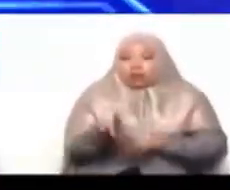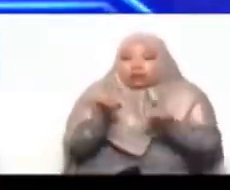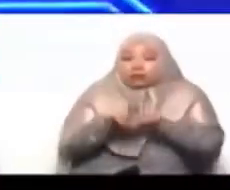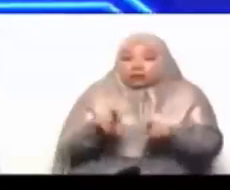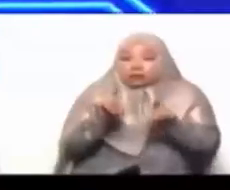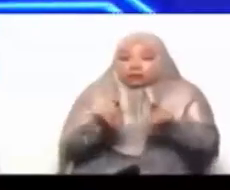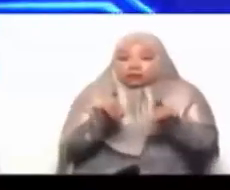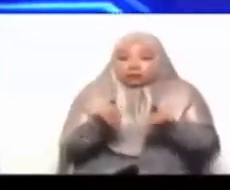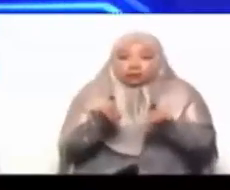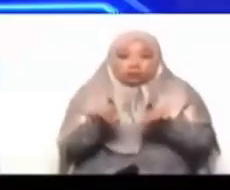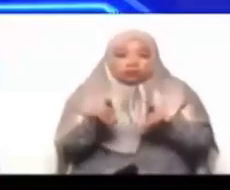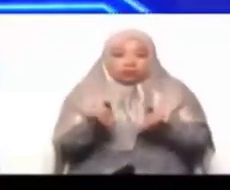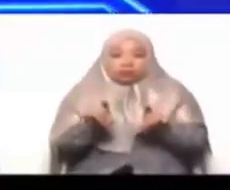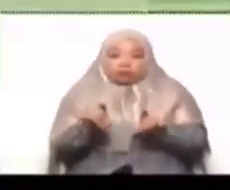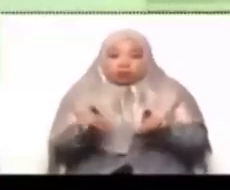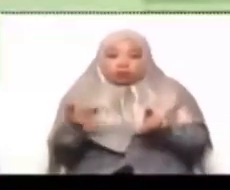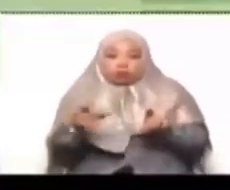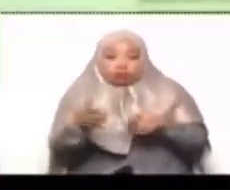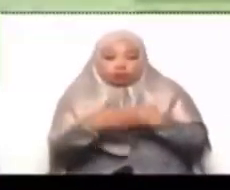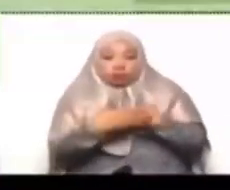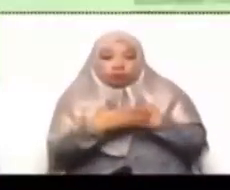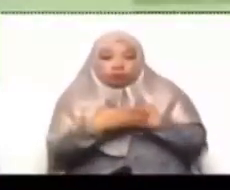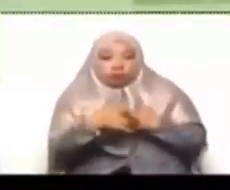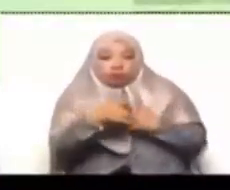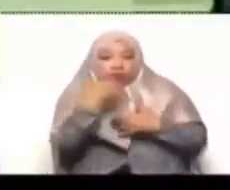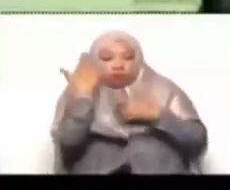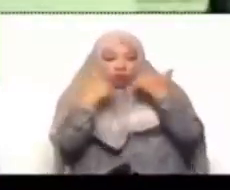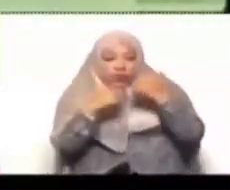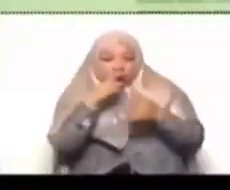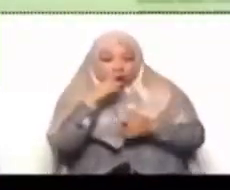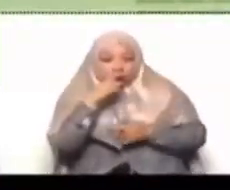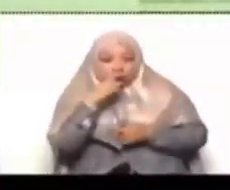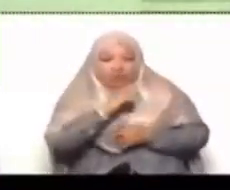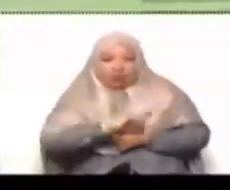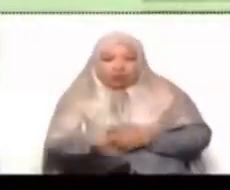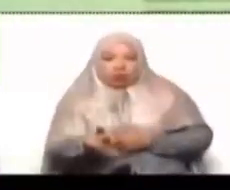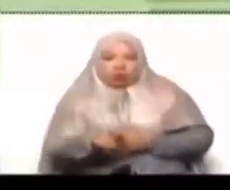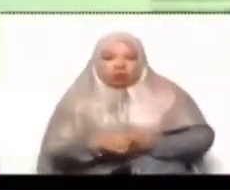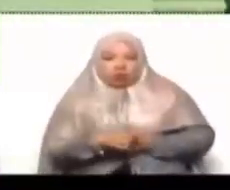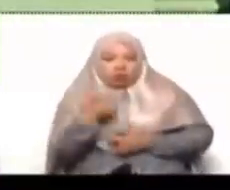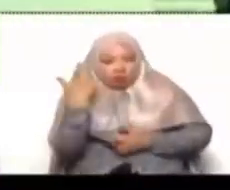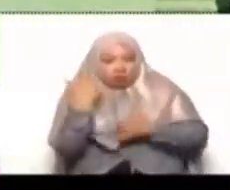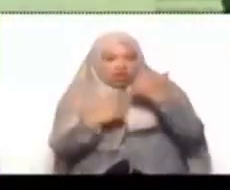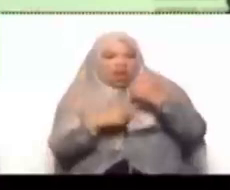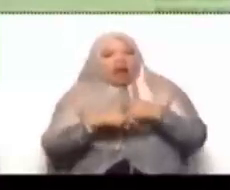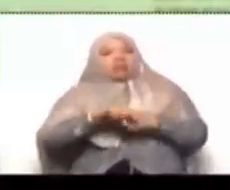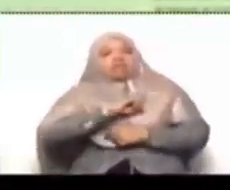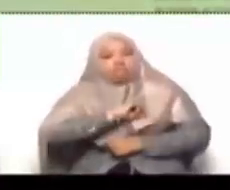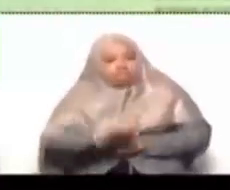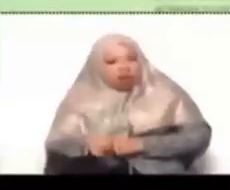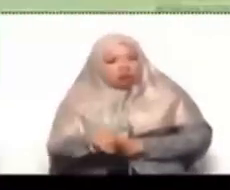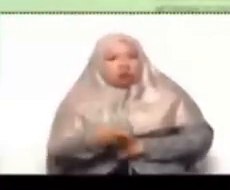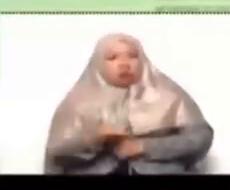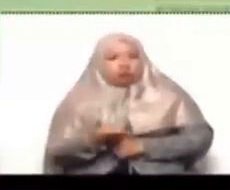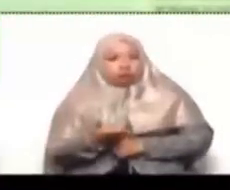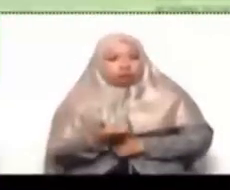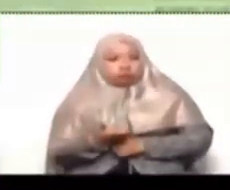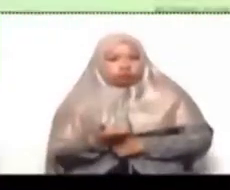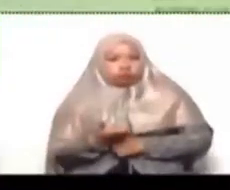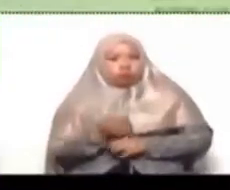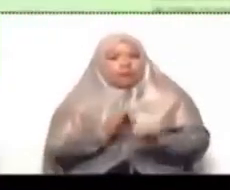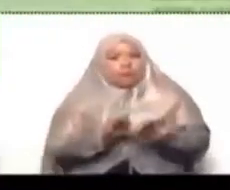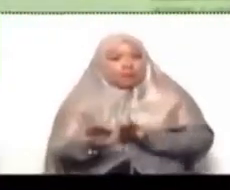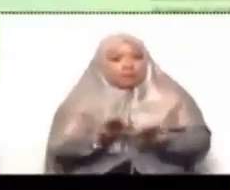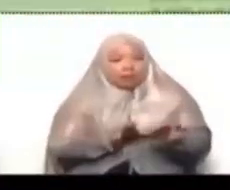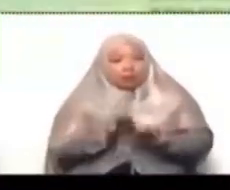preparan para hacer, si a usted le pasa algo, usted se lo merecía. Si a los chavistas le pasa algo, se lo merecían. Entonces